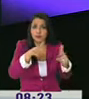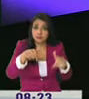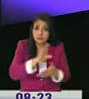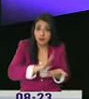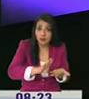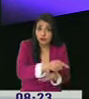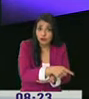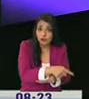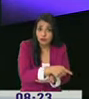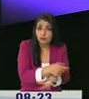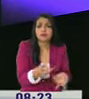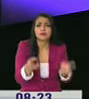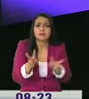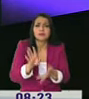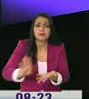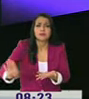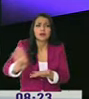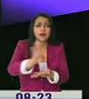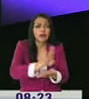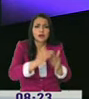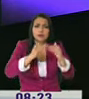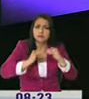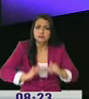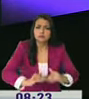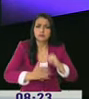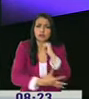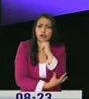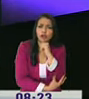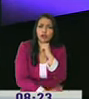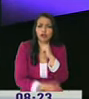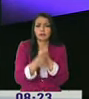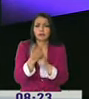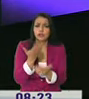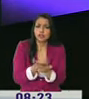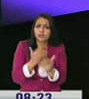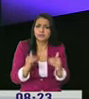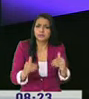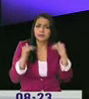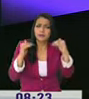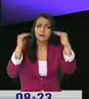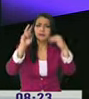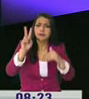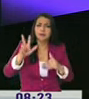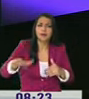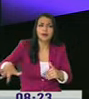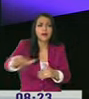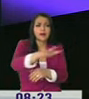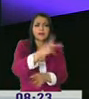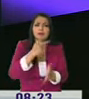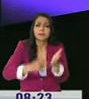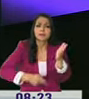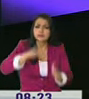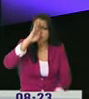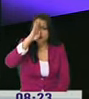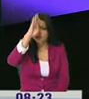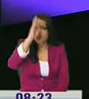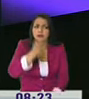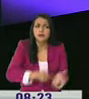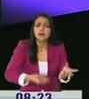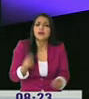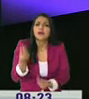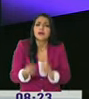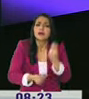de clase media alta, es en los barrios de clase baja, en los barrios de clase media, en los valles. ¿Qué está pasando con la policía? ¿A qué se está